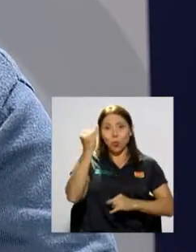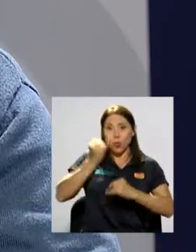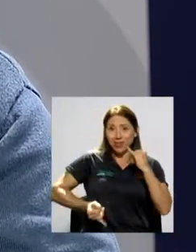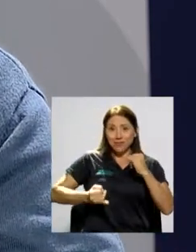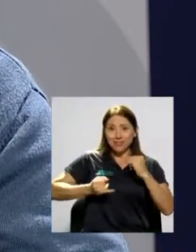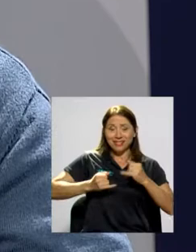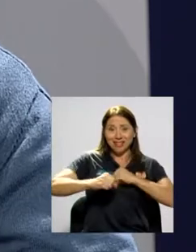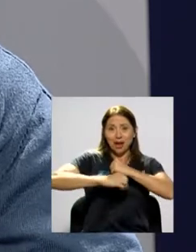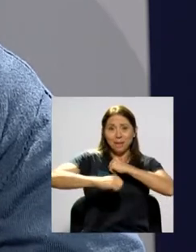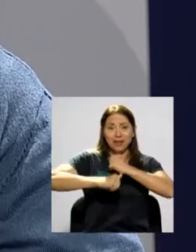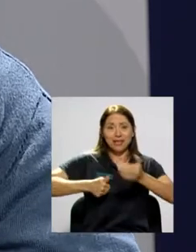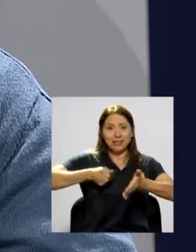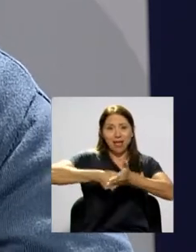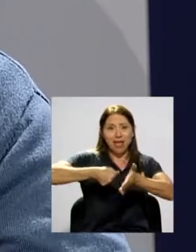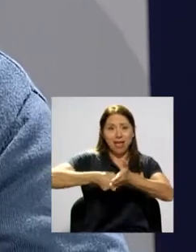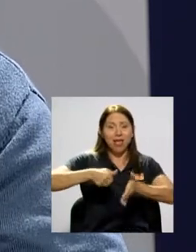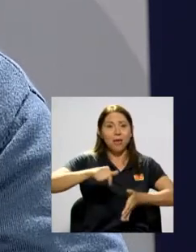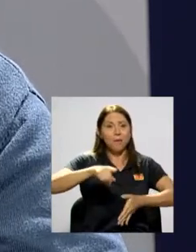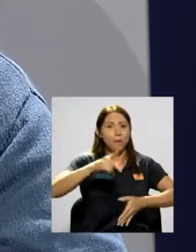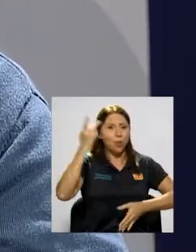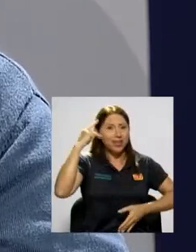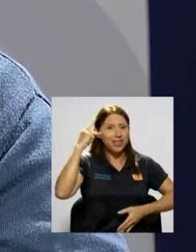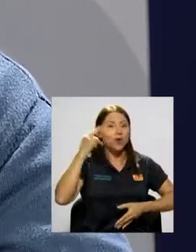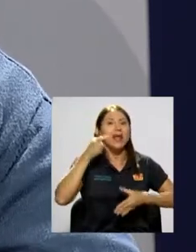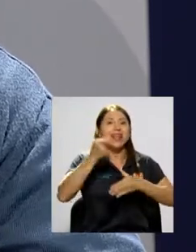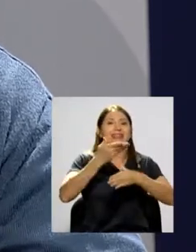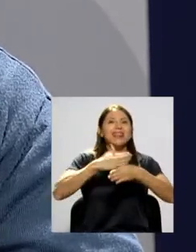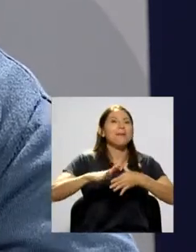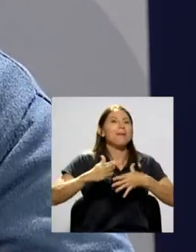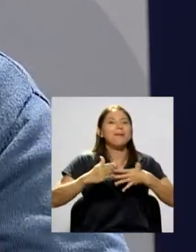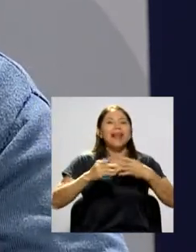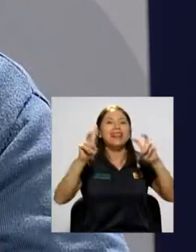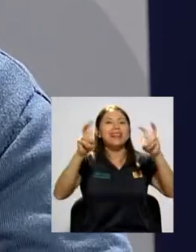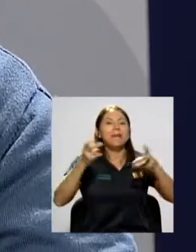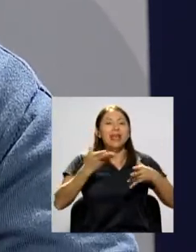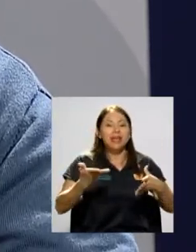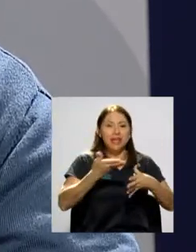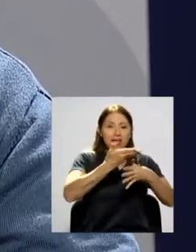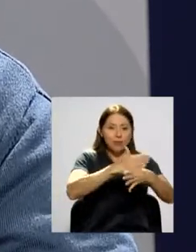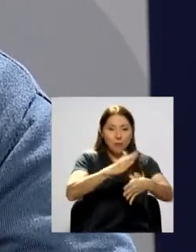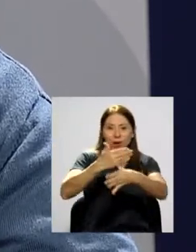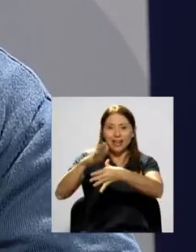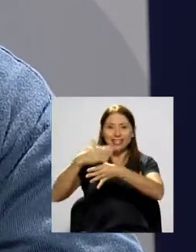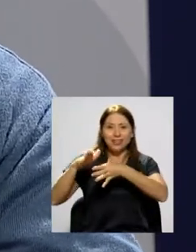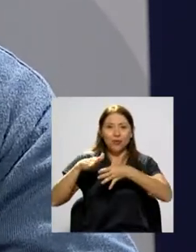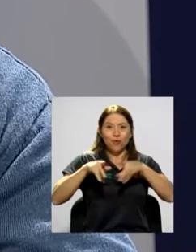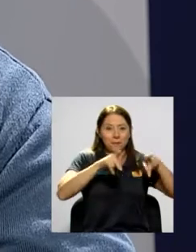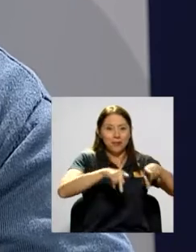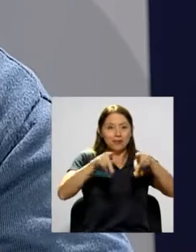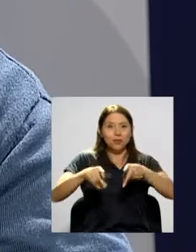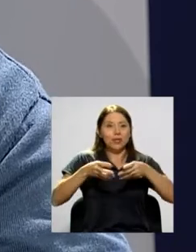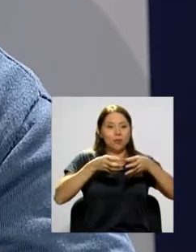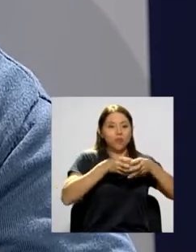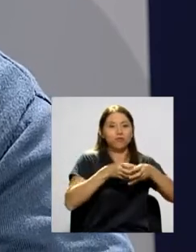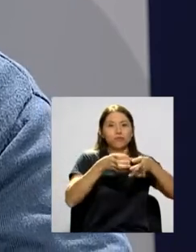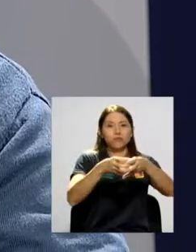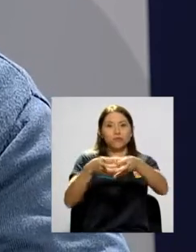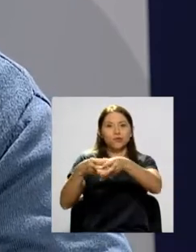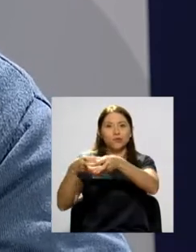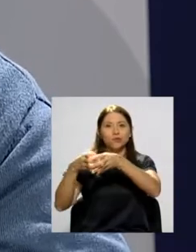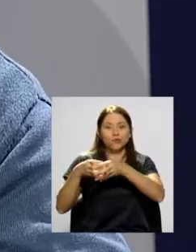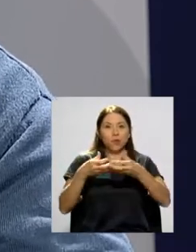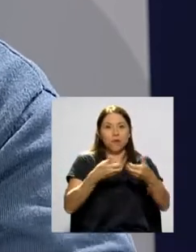político-electorales han tenido ese ingrediente, ¿no? El tema de la polarización, de cómo las ciudadanías van quedando